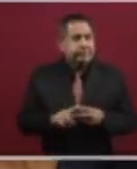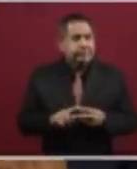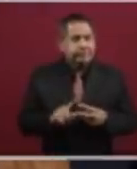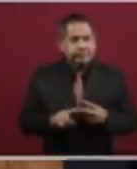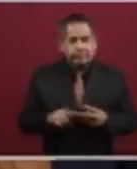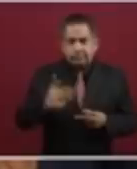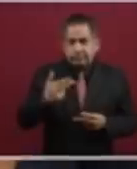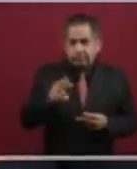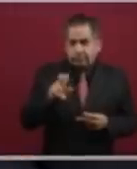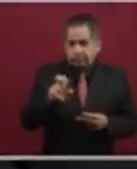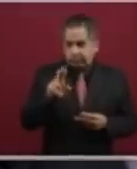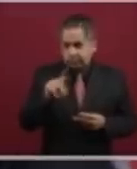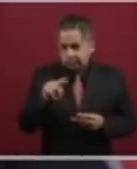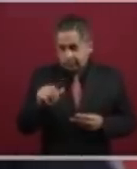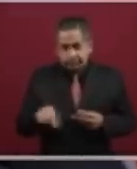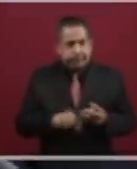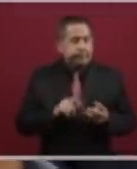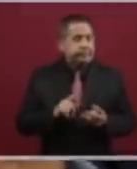Huerta,